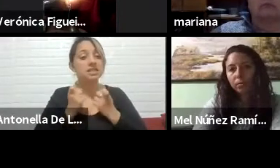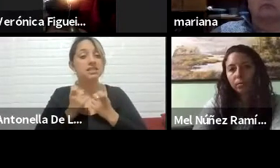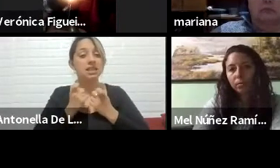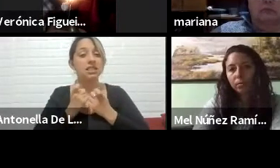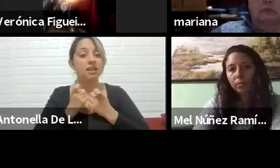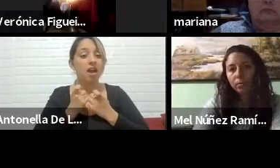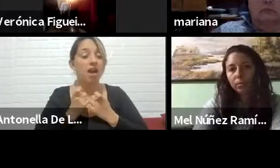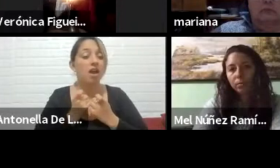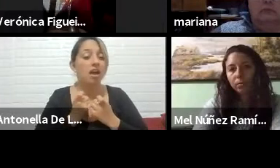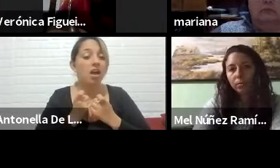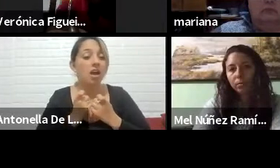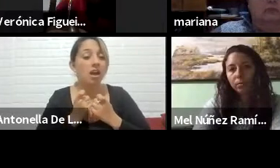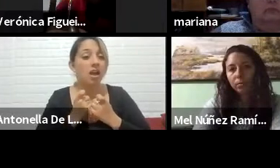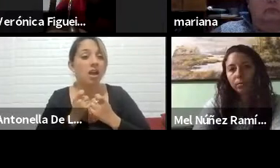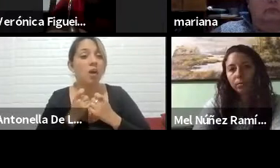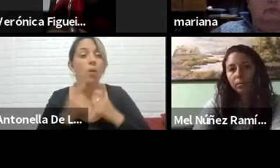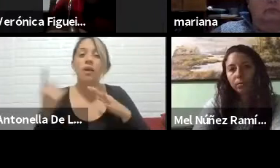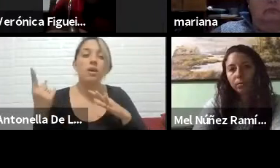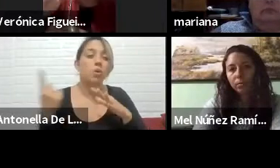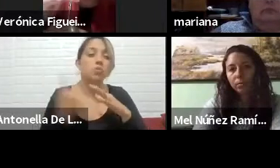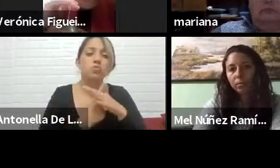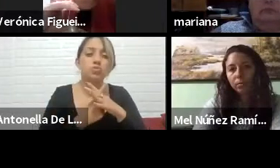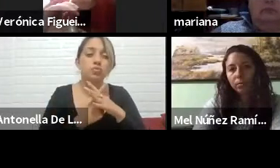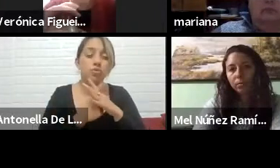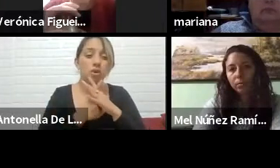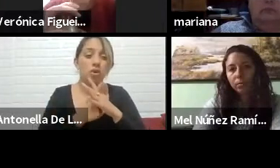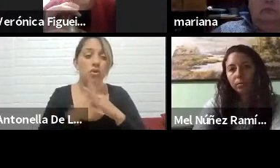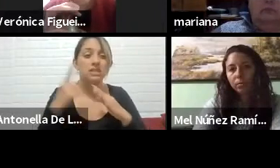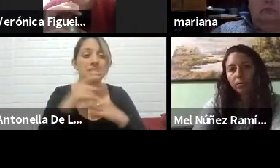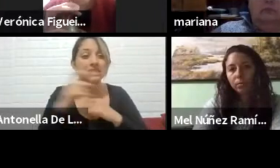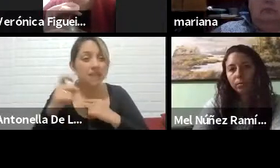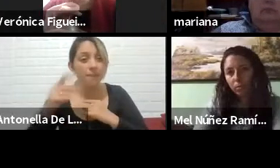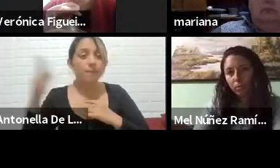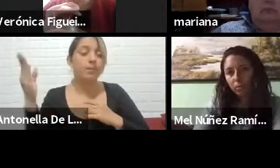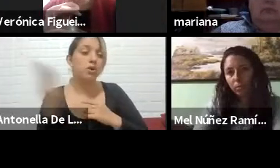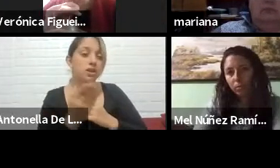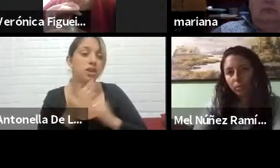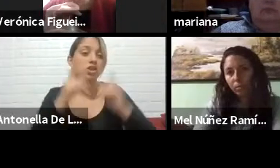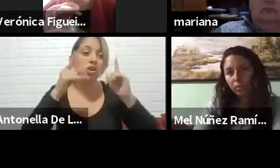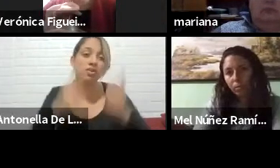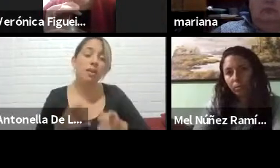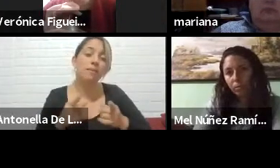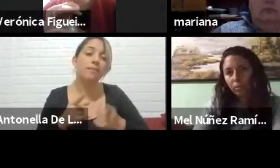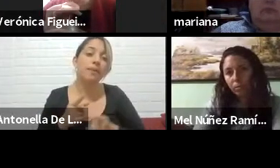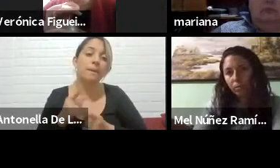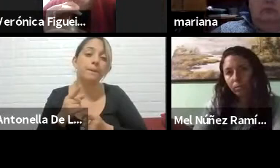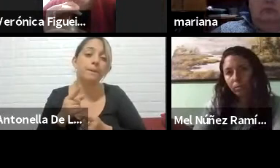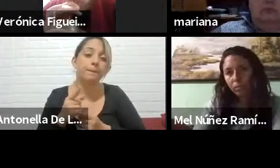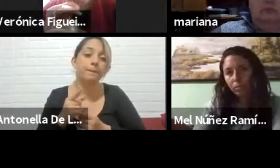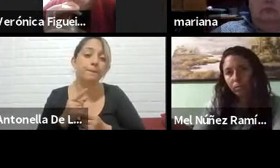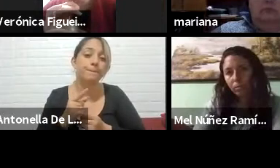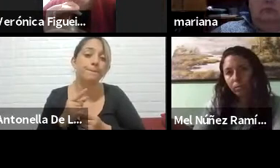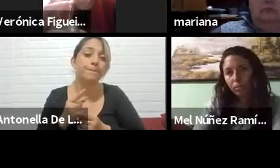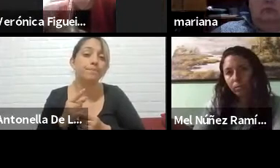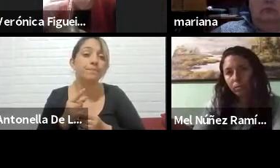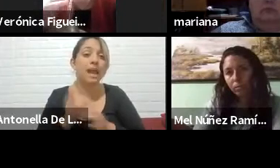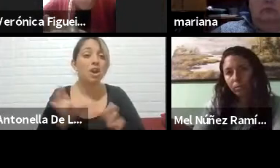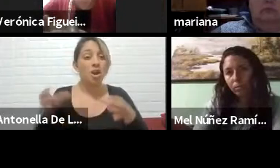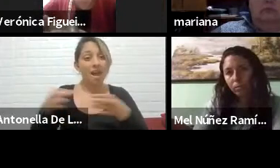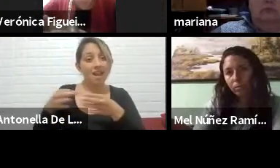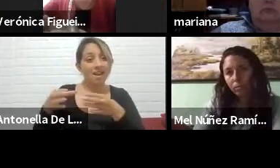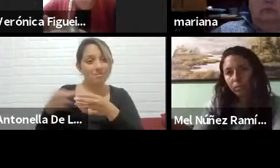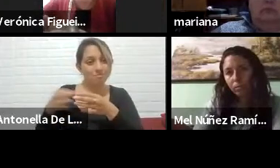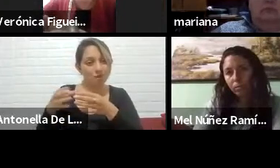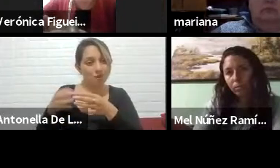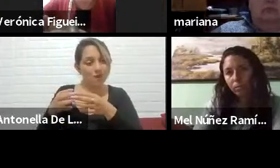una inclusión hacia también, acá planteaban los equipos que asisten a las